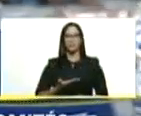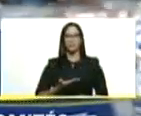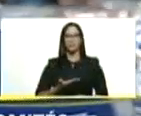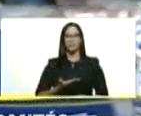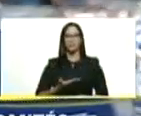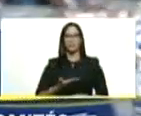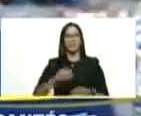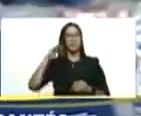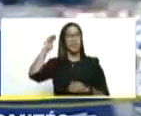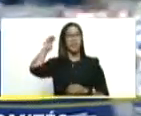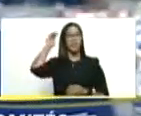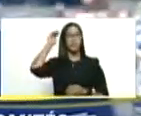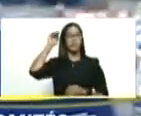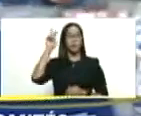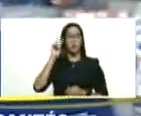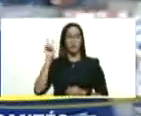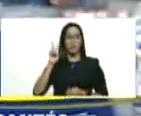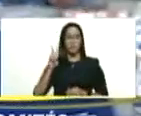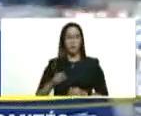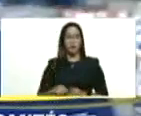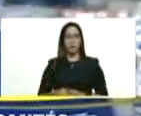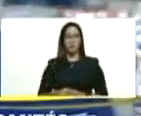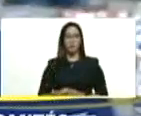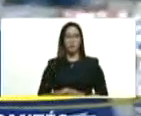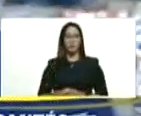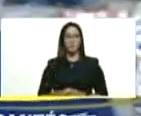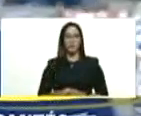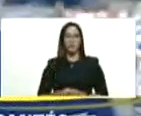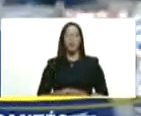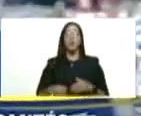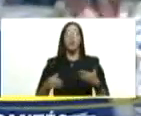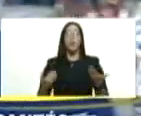del futuro de Venezuela. Cuando los